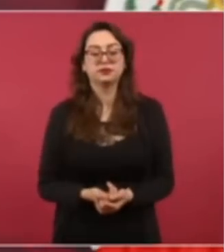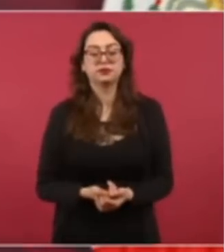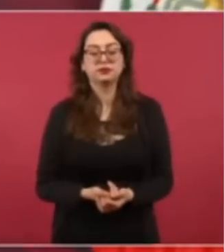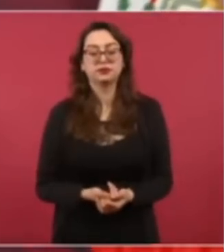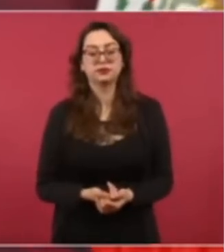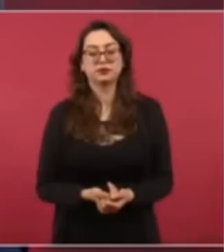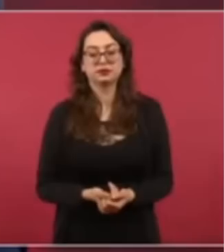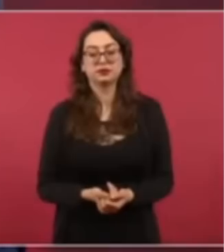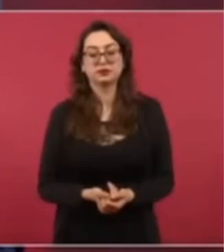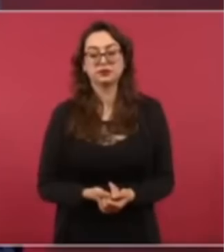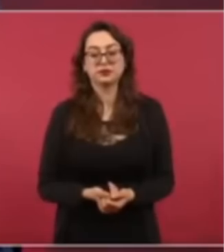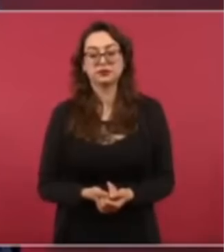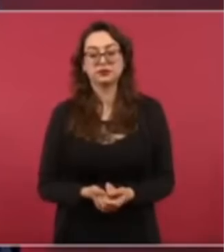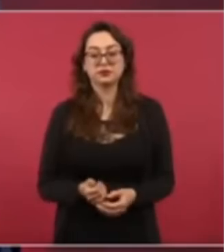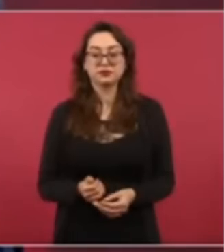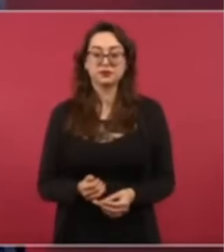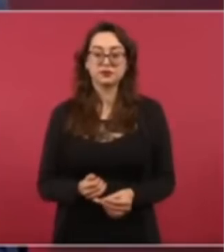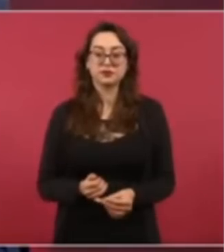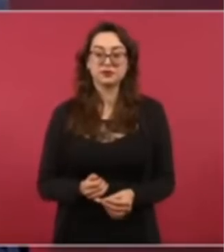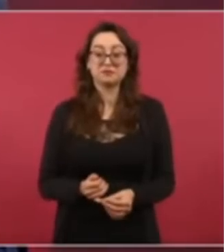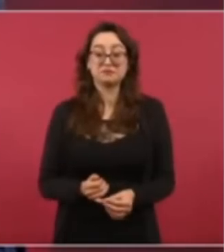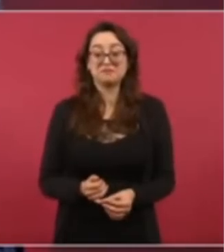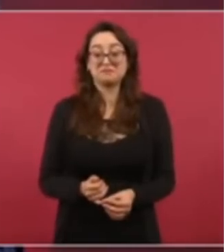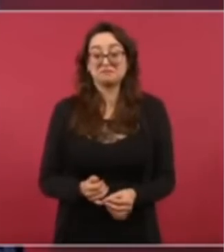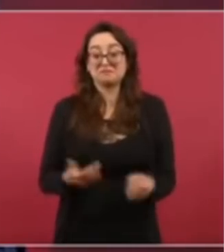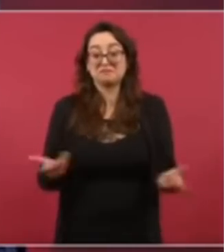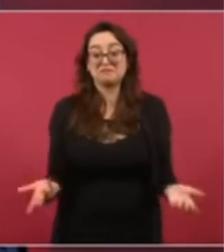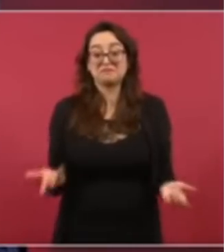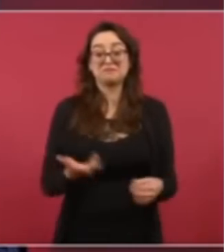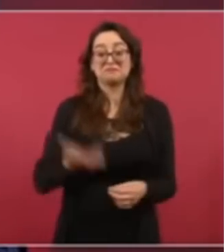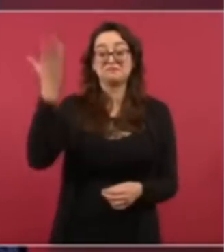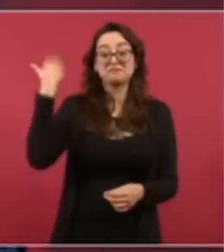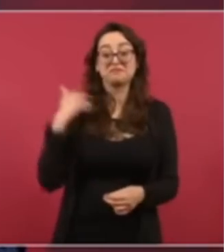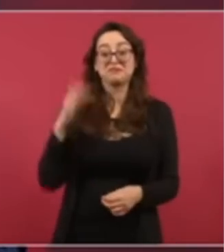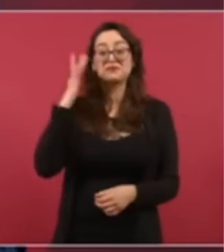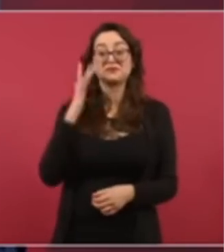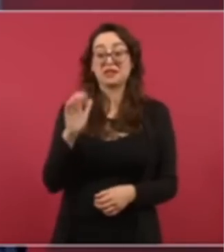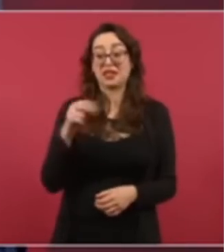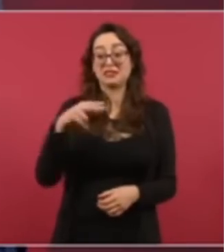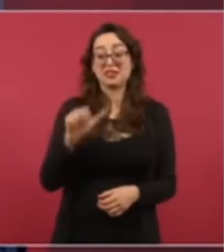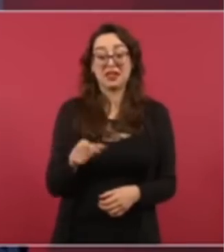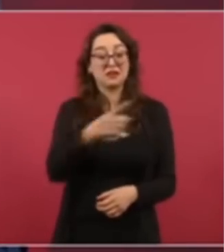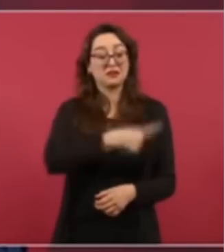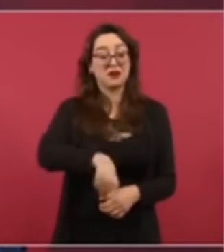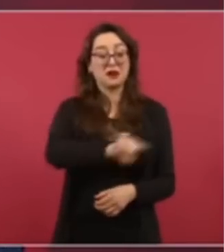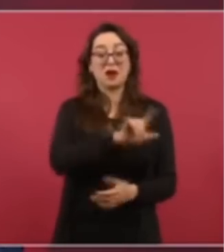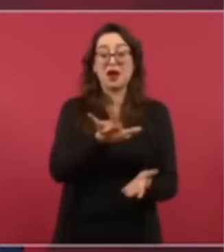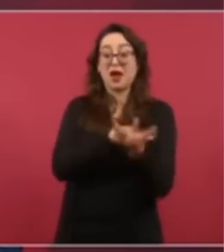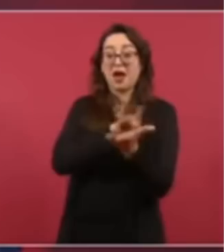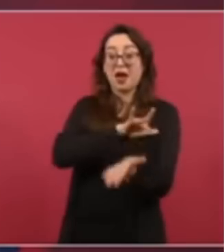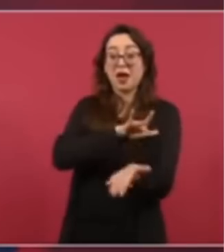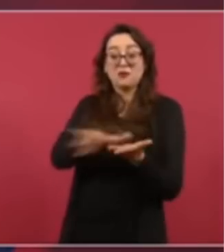a Santana lo apoyaron los conservadores después de que por culpa de él